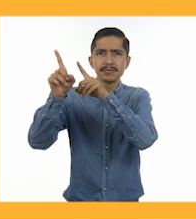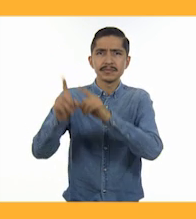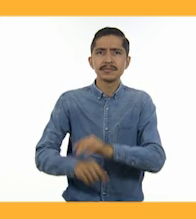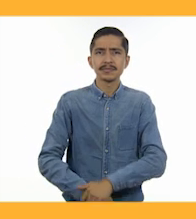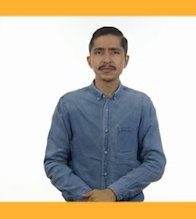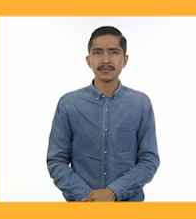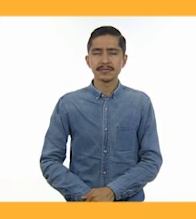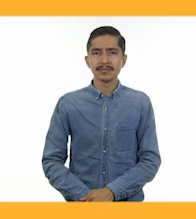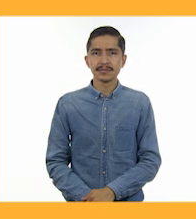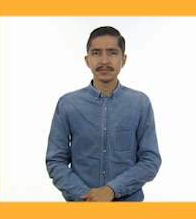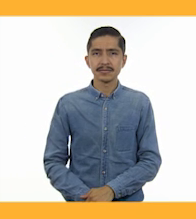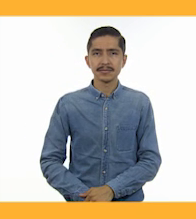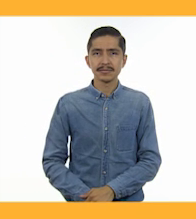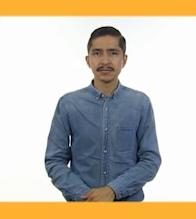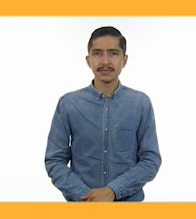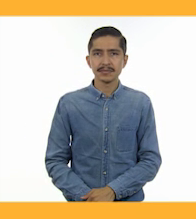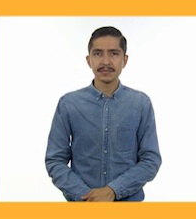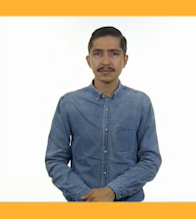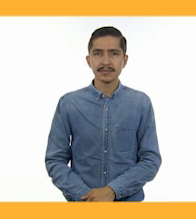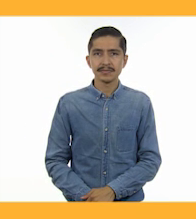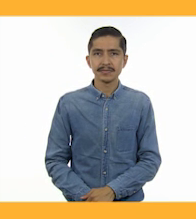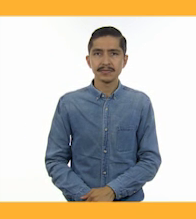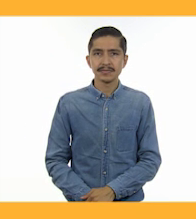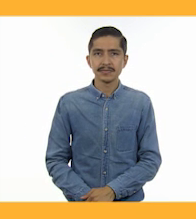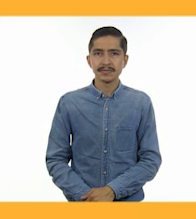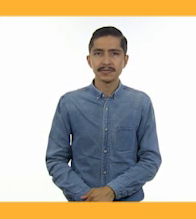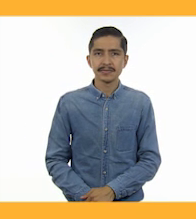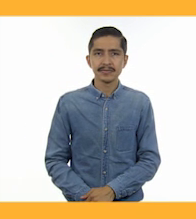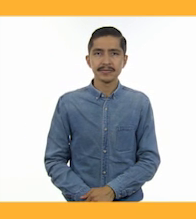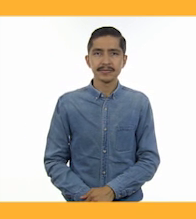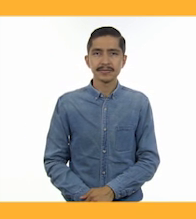cep.gov.mx, correo electrónico